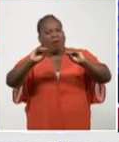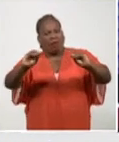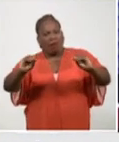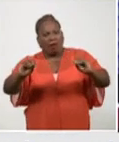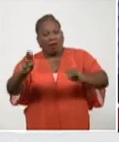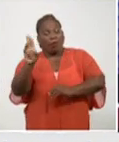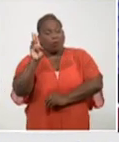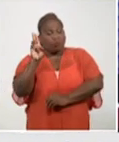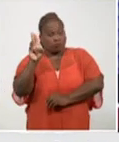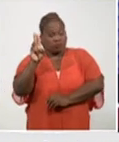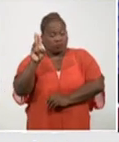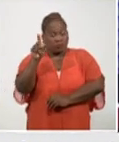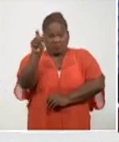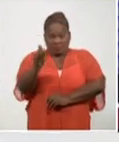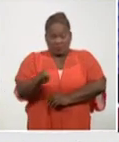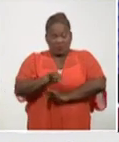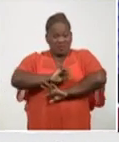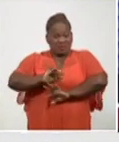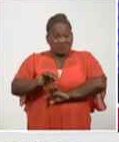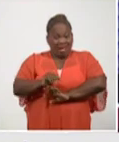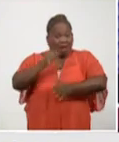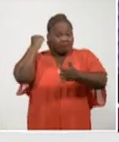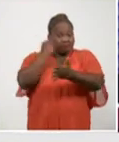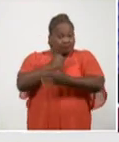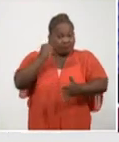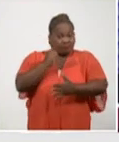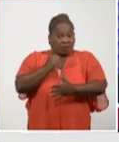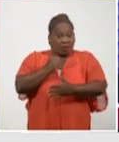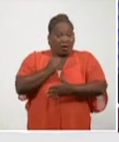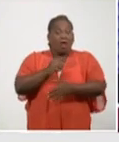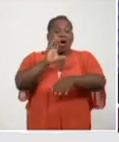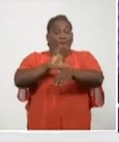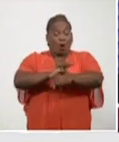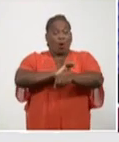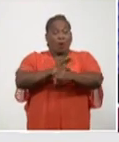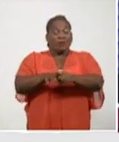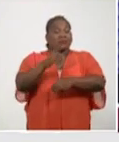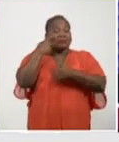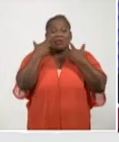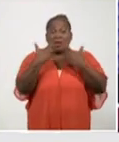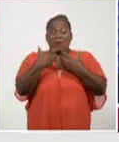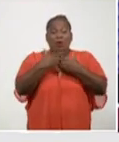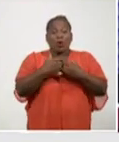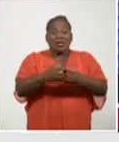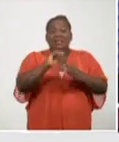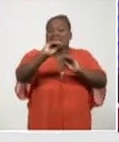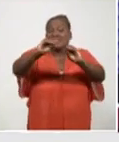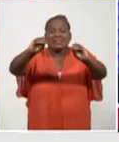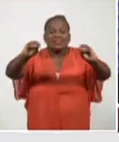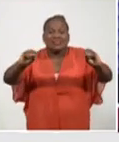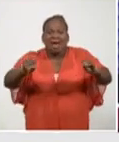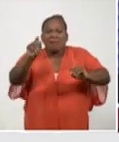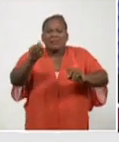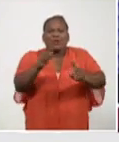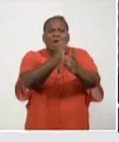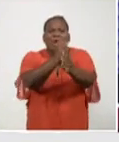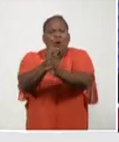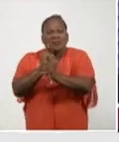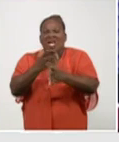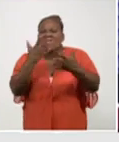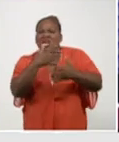una persona se confirma es importante localizar a todos los contactos que ha tenido,